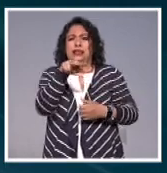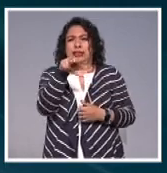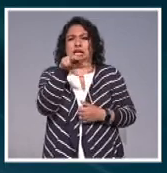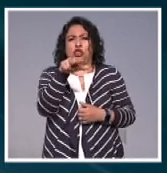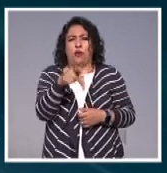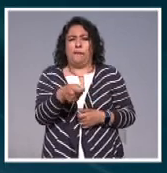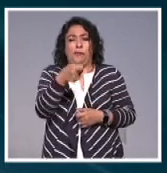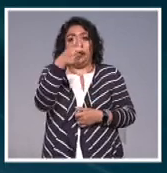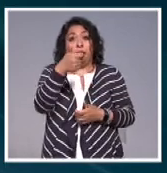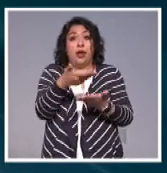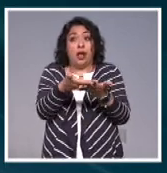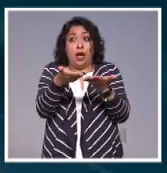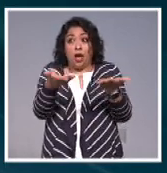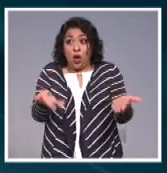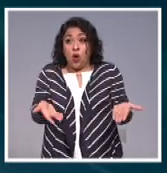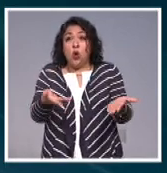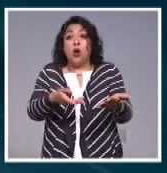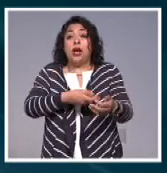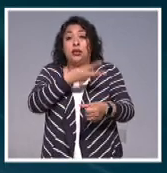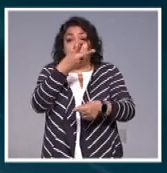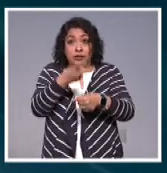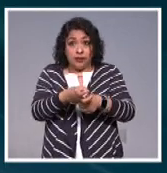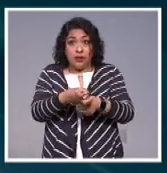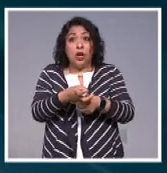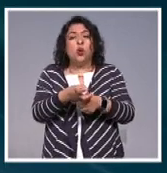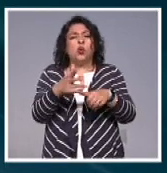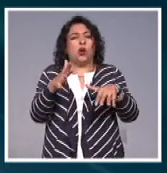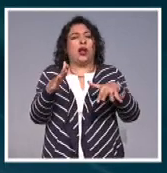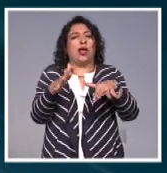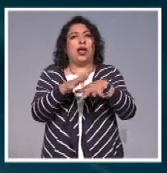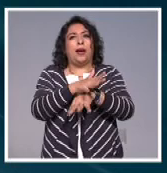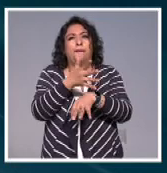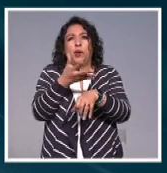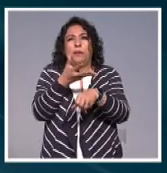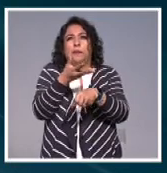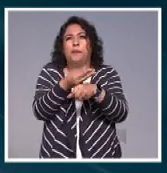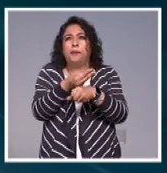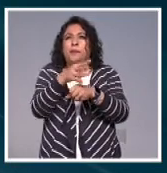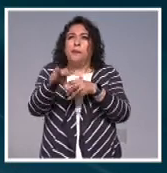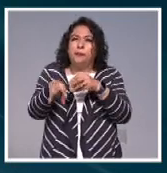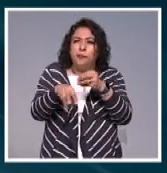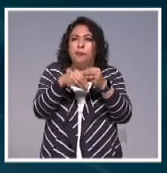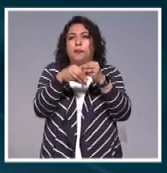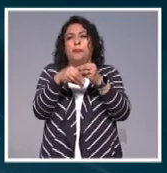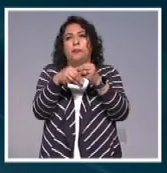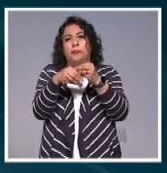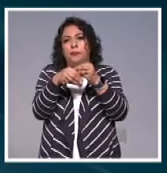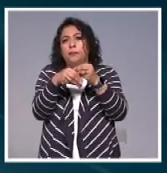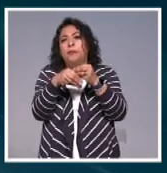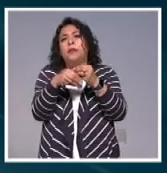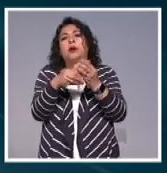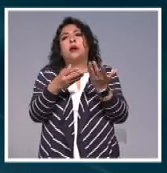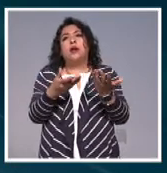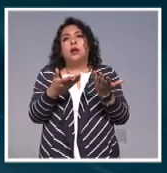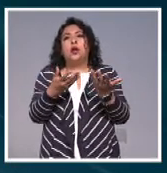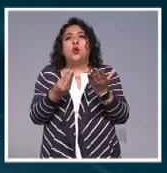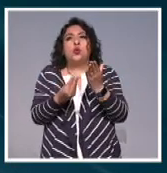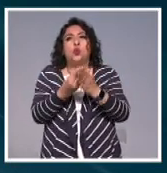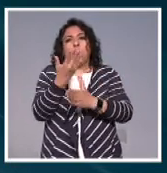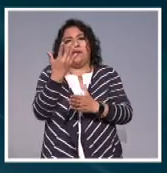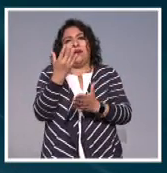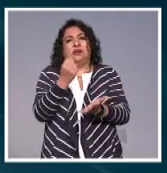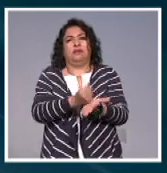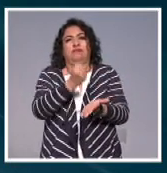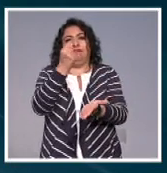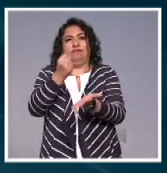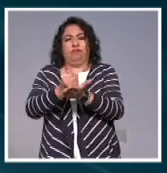2018. Y en esta ocasión, bueno, con esta modificación y el agregado de los sitios, bueno, de las nuevas